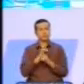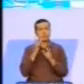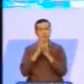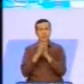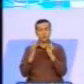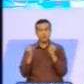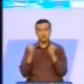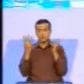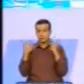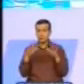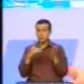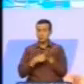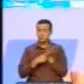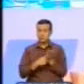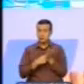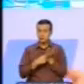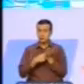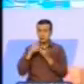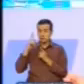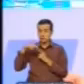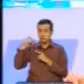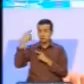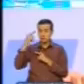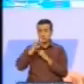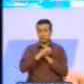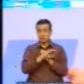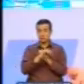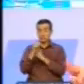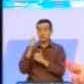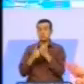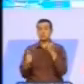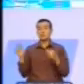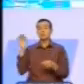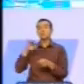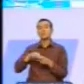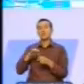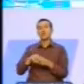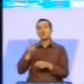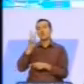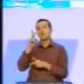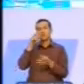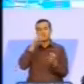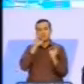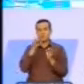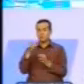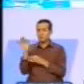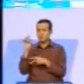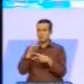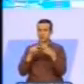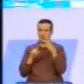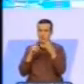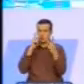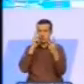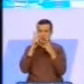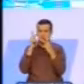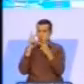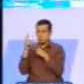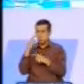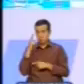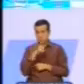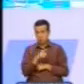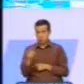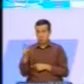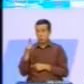comprender que lo que se debate en la próxima campaña electoral es precisamente dos visiones de desarrollo. Y ahí tenemos que tener claro esos